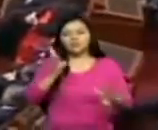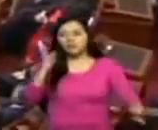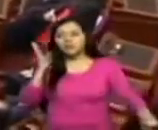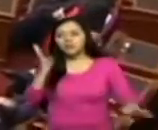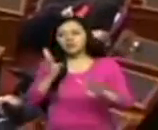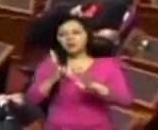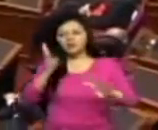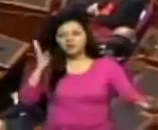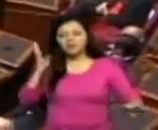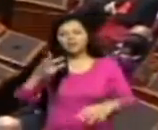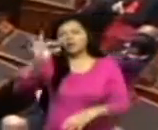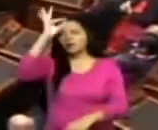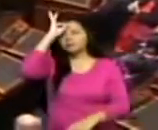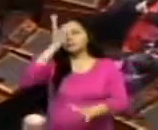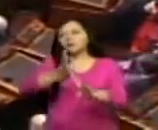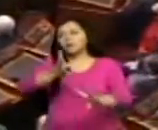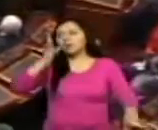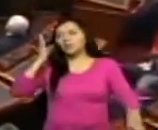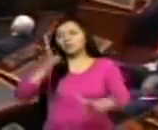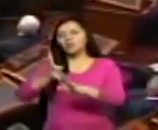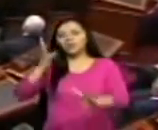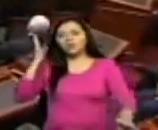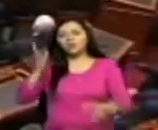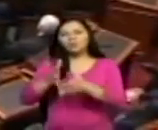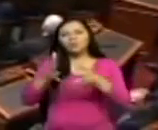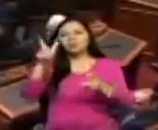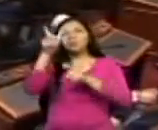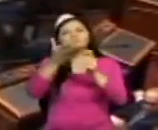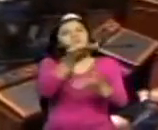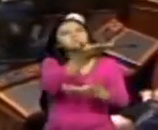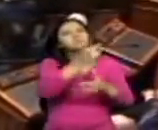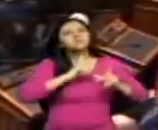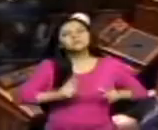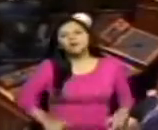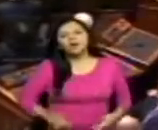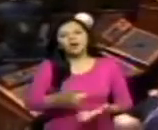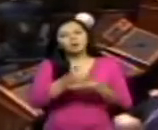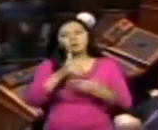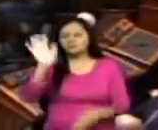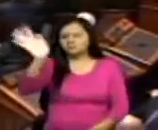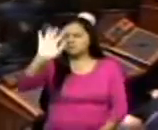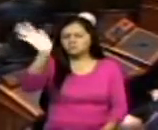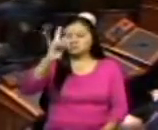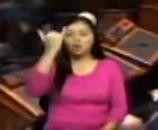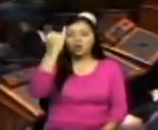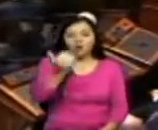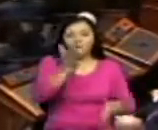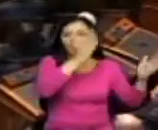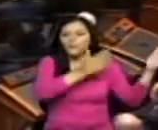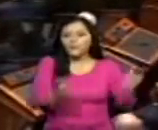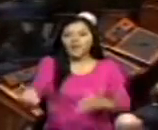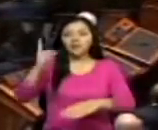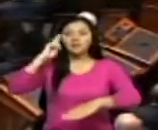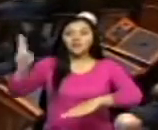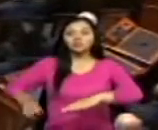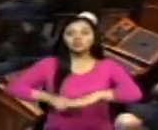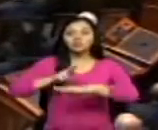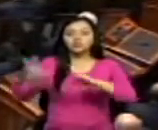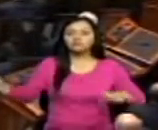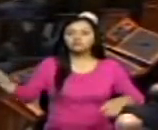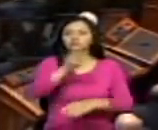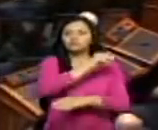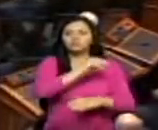los hospitales, en los puestos de salud. Tendremos un sistema nacional de